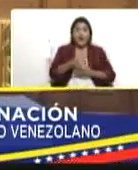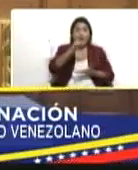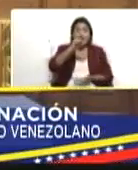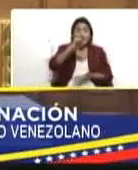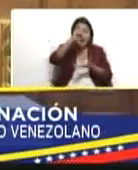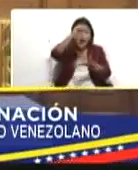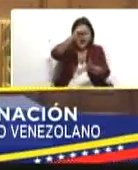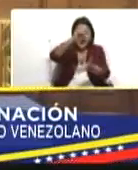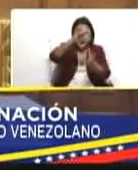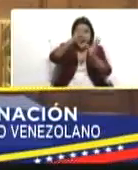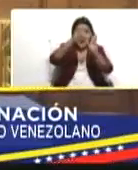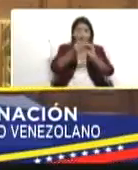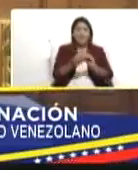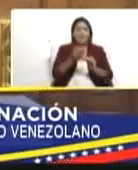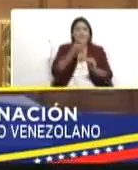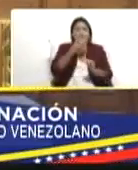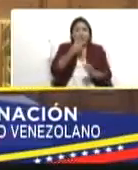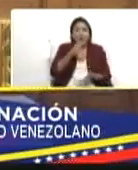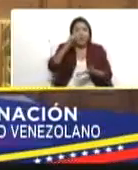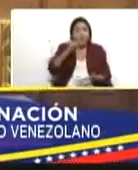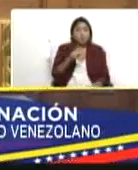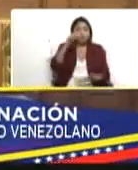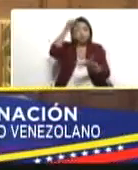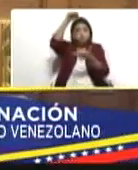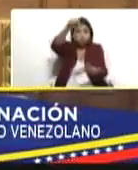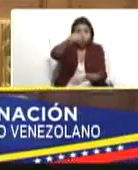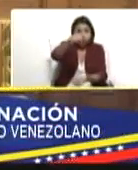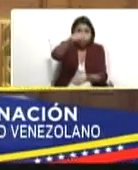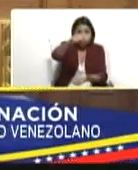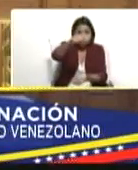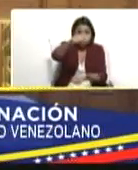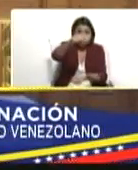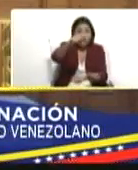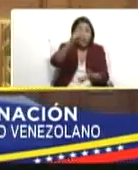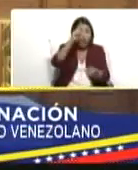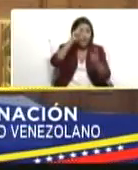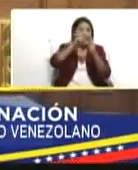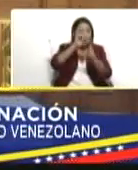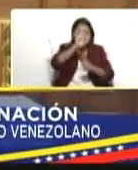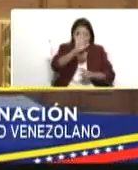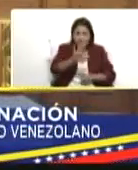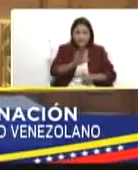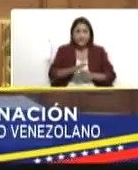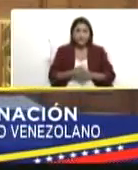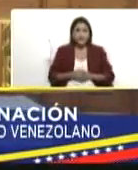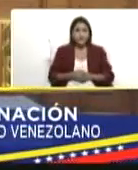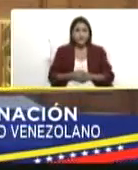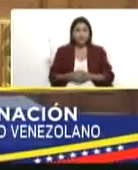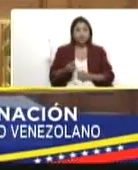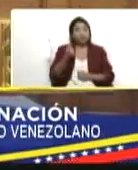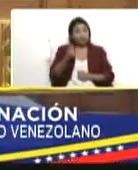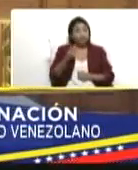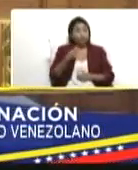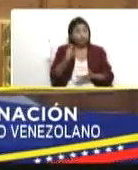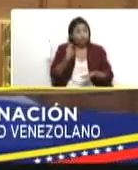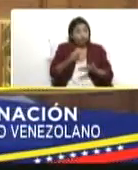revalorado repotenciado eso es una gran meta eso cuesta